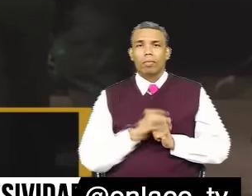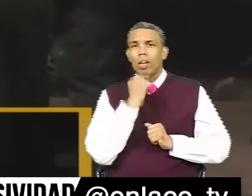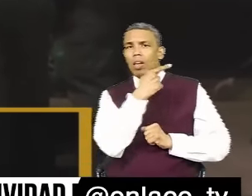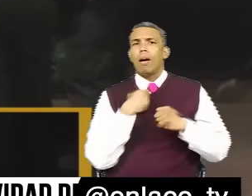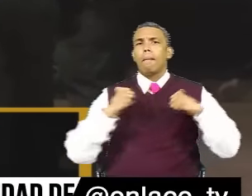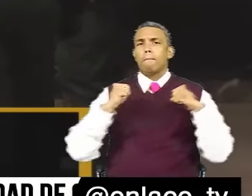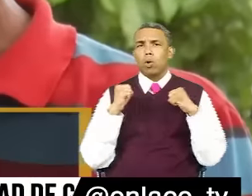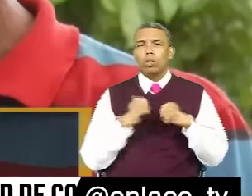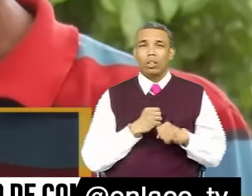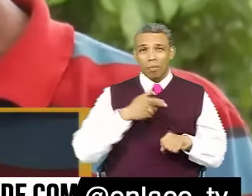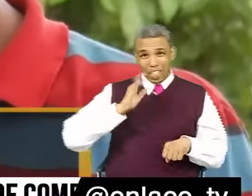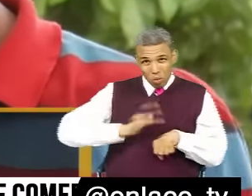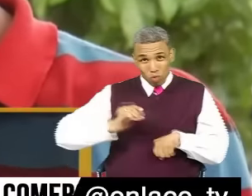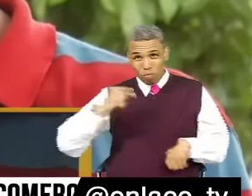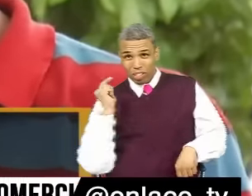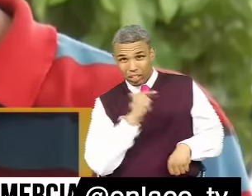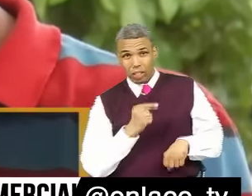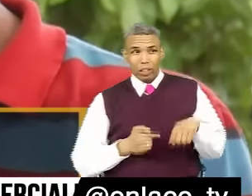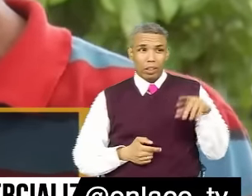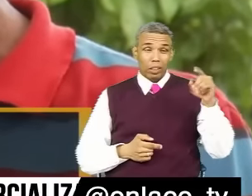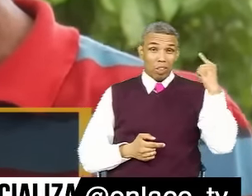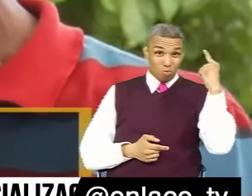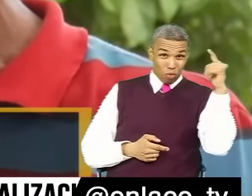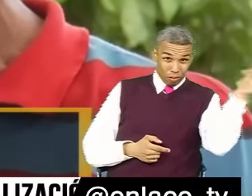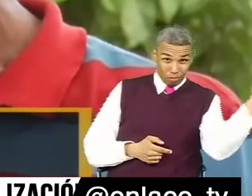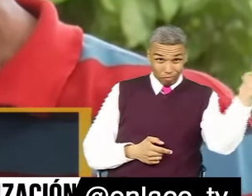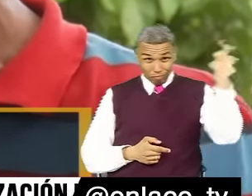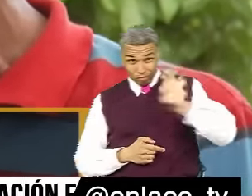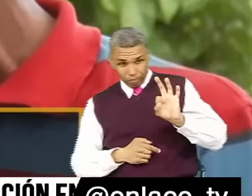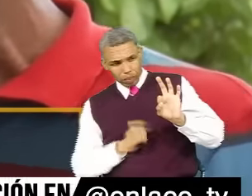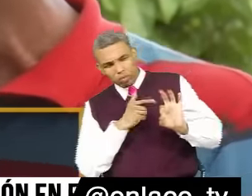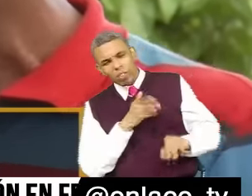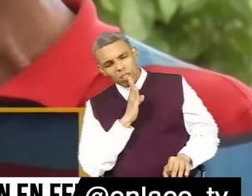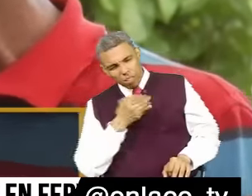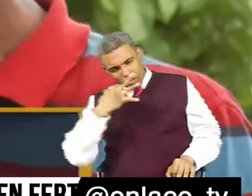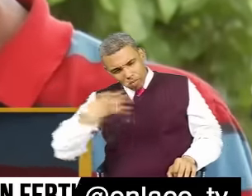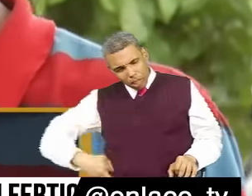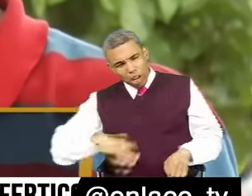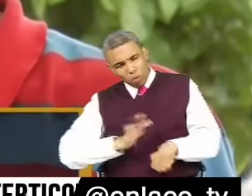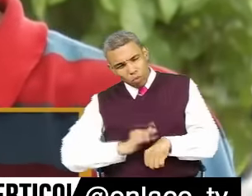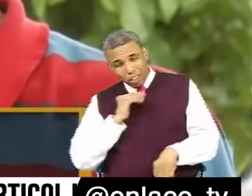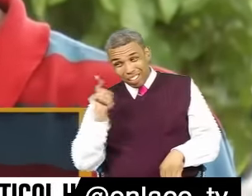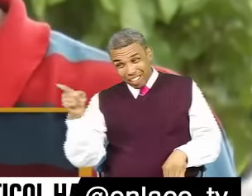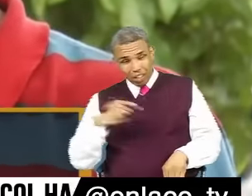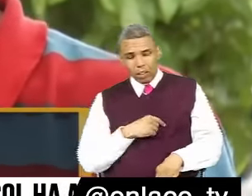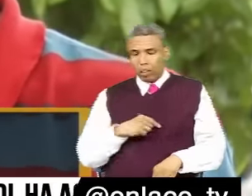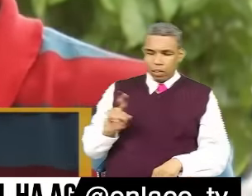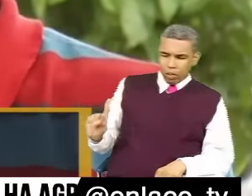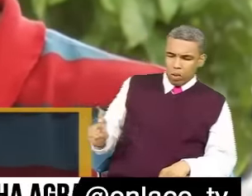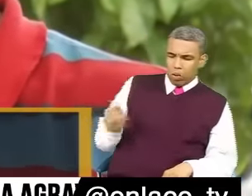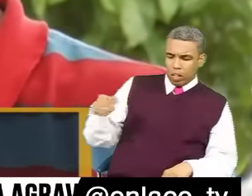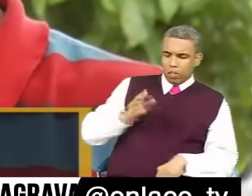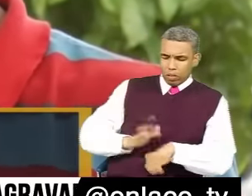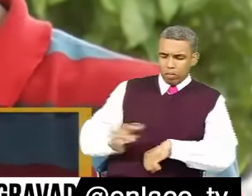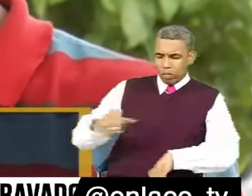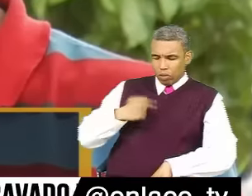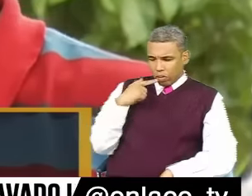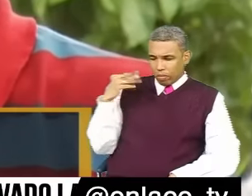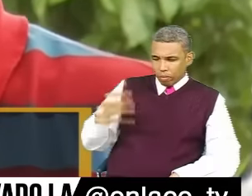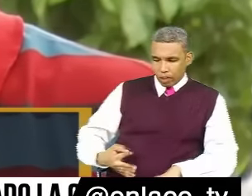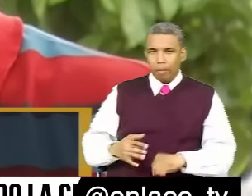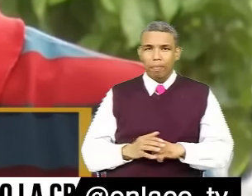pelado de nosotros y a incluir a los otros 2 compañeros que tuvieron en el crimen, pero la ley es muy, muy mala con nosotros